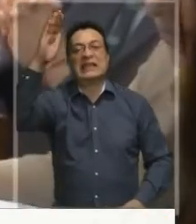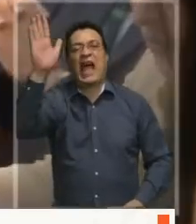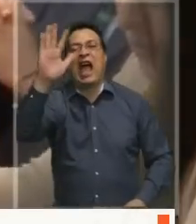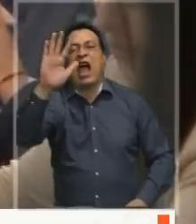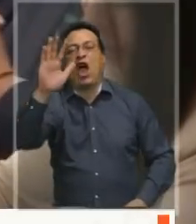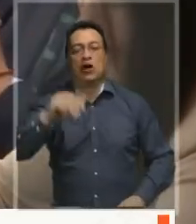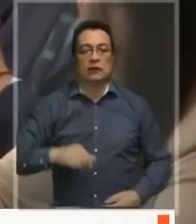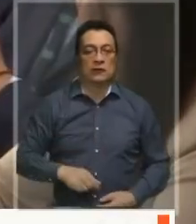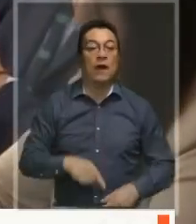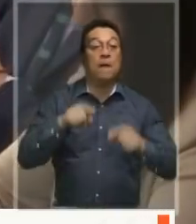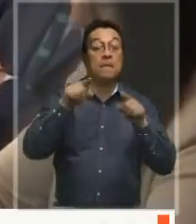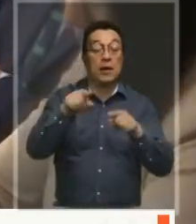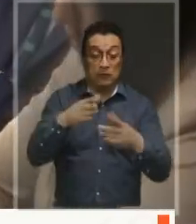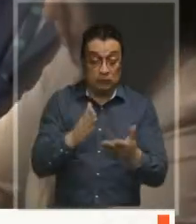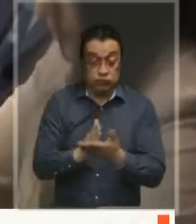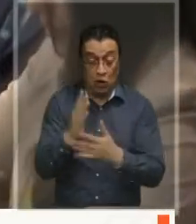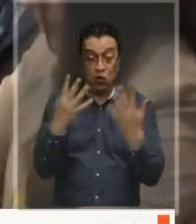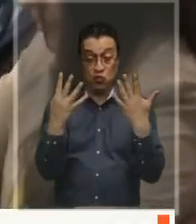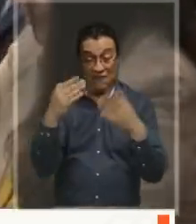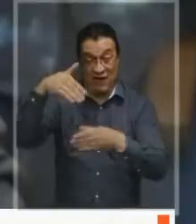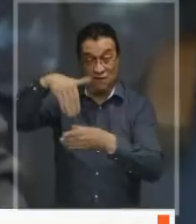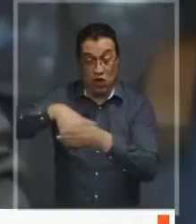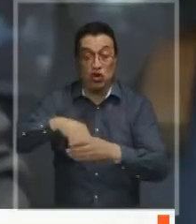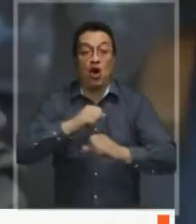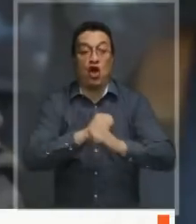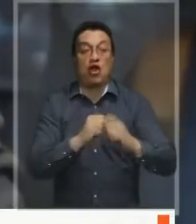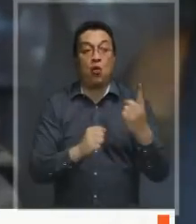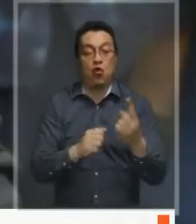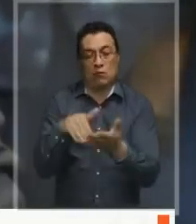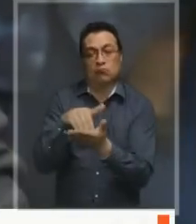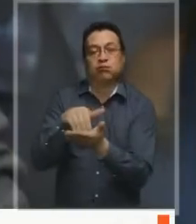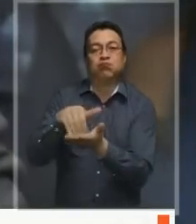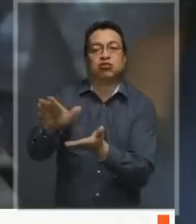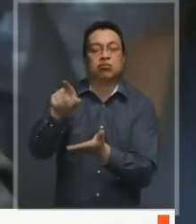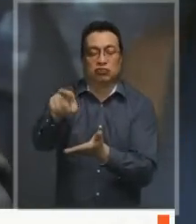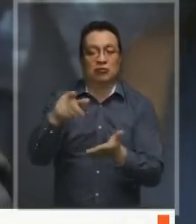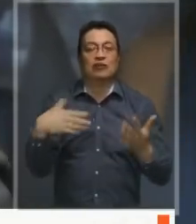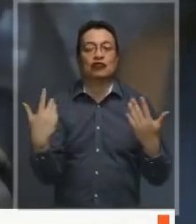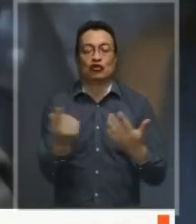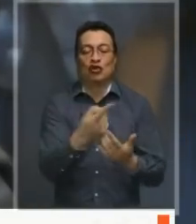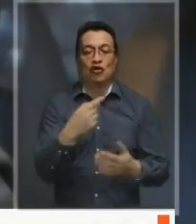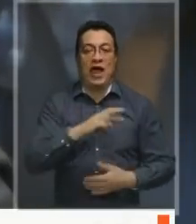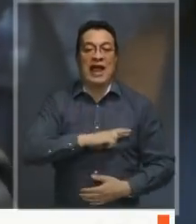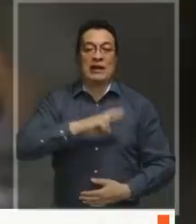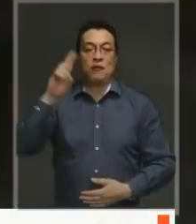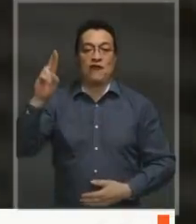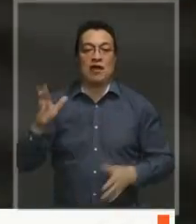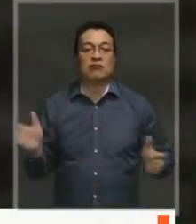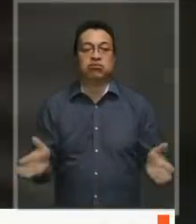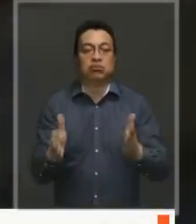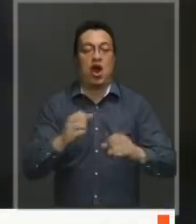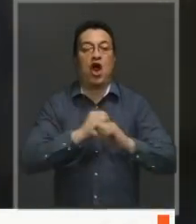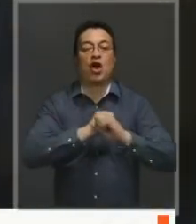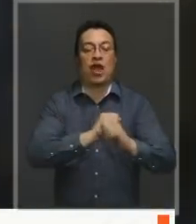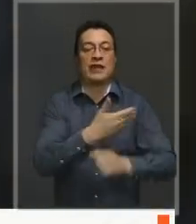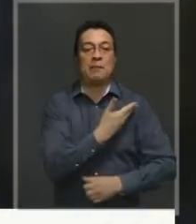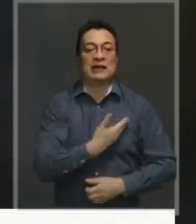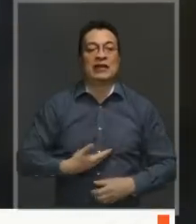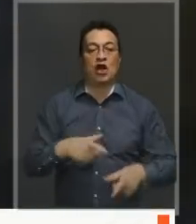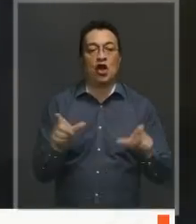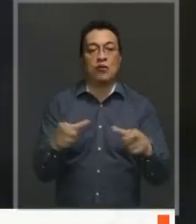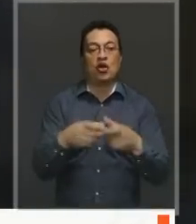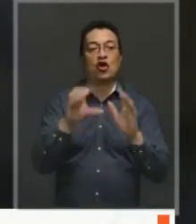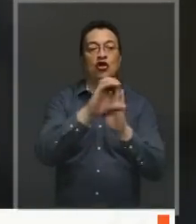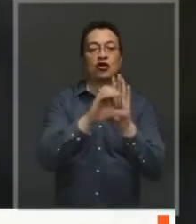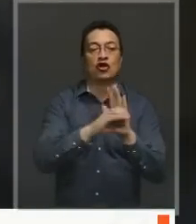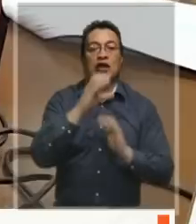Todo se inició cuando por 9 votos contra 1 se rechazó la censura promovida por los republicanos en contra de la presidenta de la Comisión de Constitución,